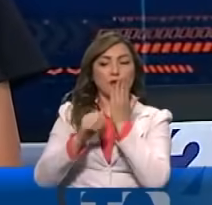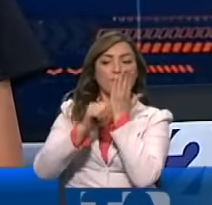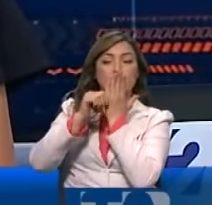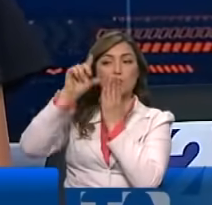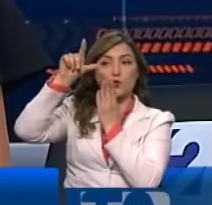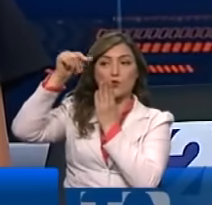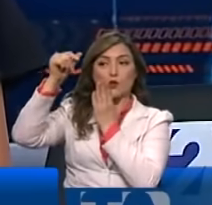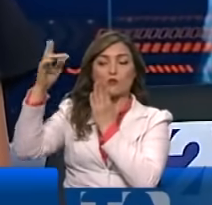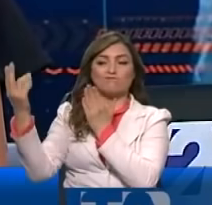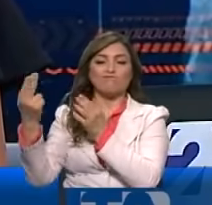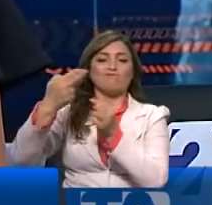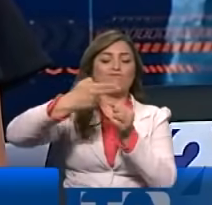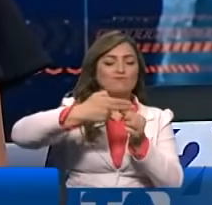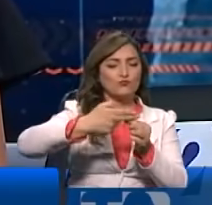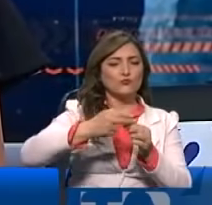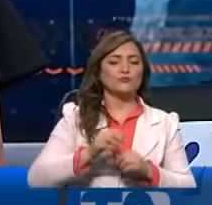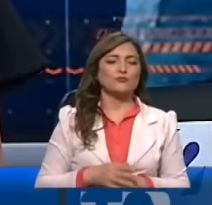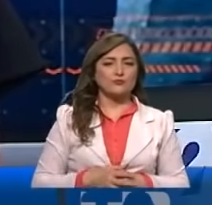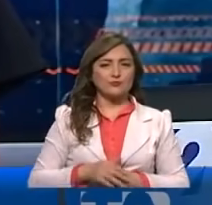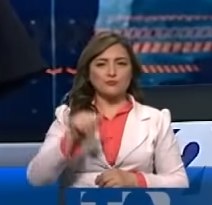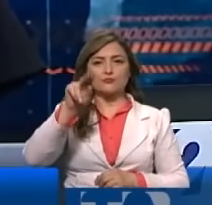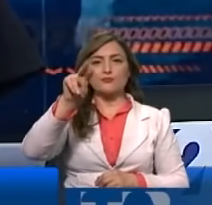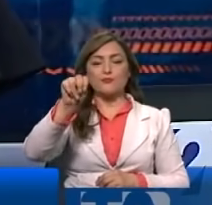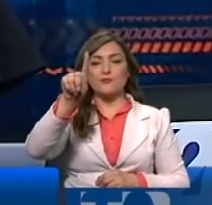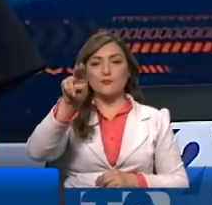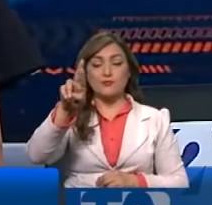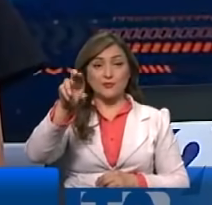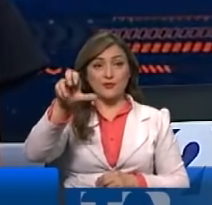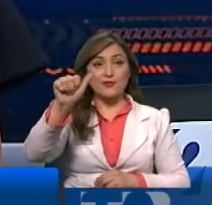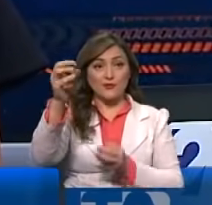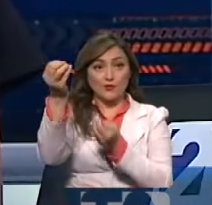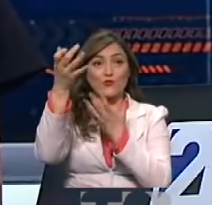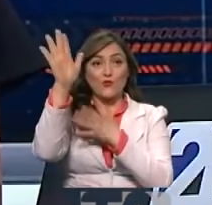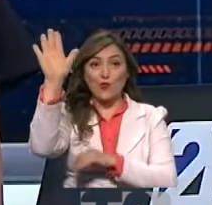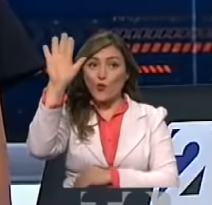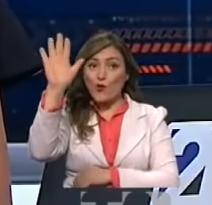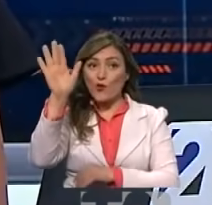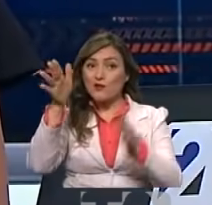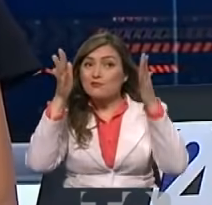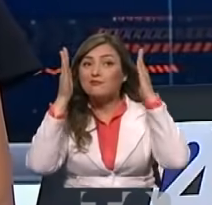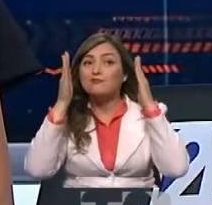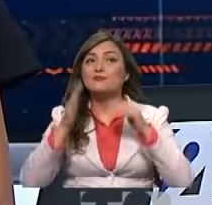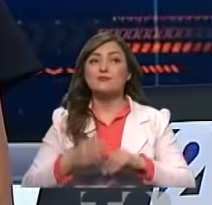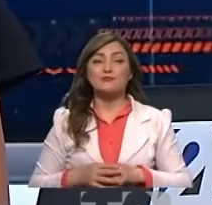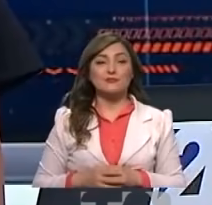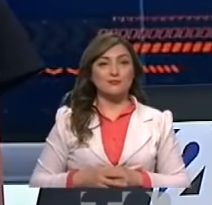Gobierno, Alexandra Vela. Andrea Samaniego está en el Legislativo con la información. Hola, Andrea, te escuchamos.